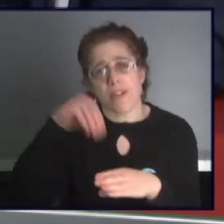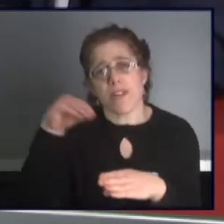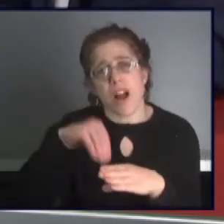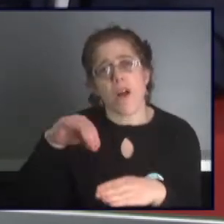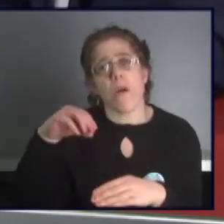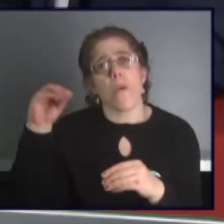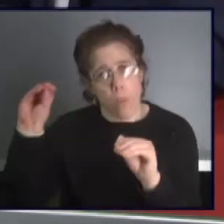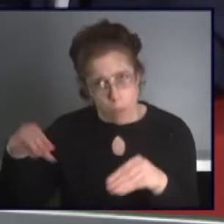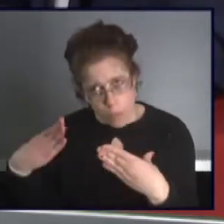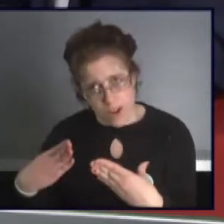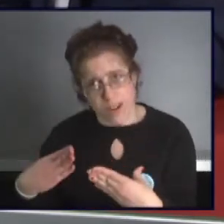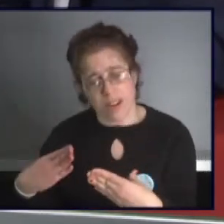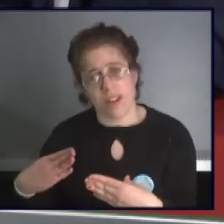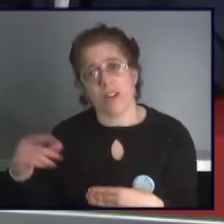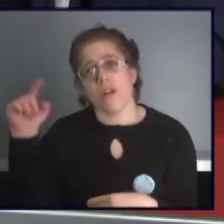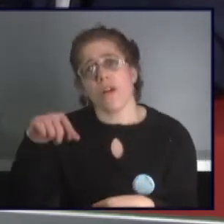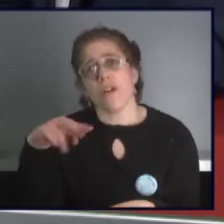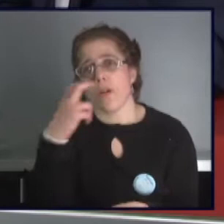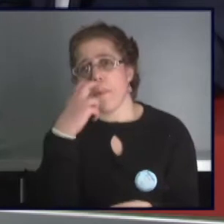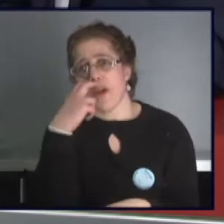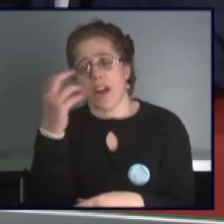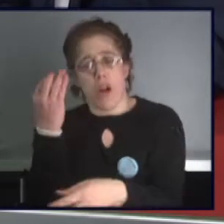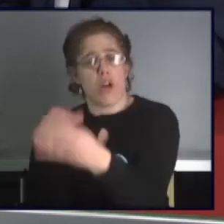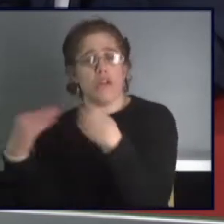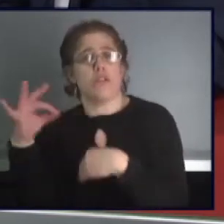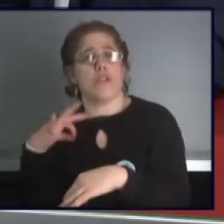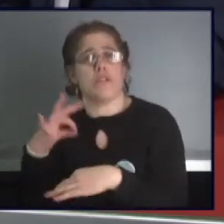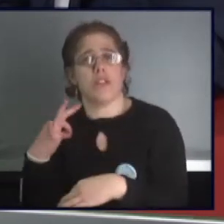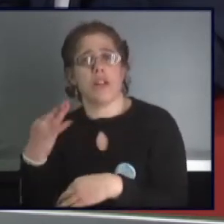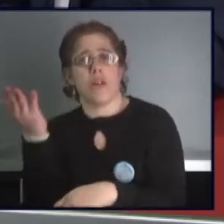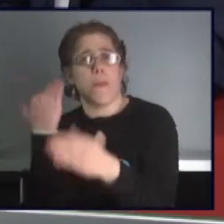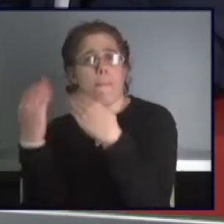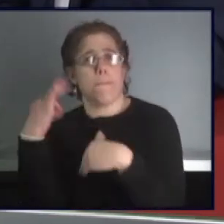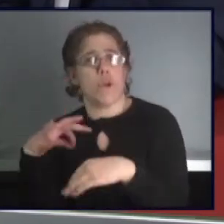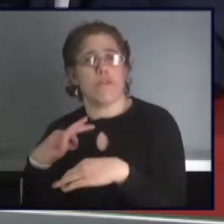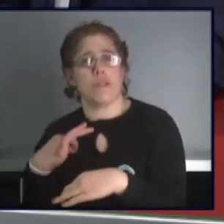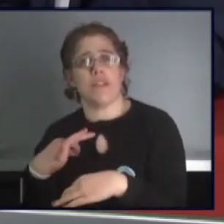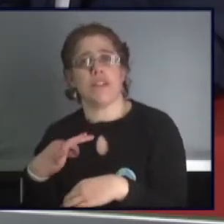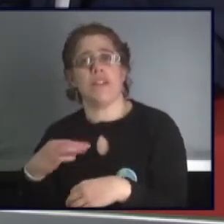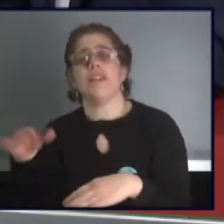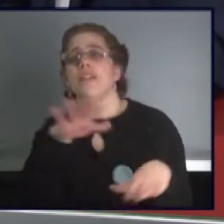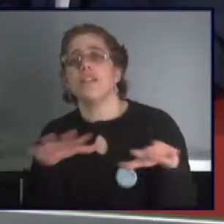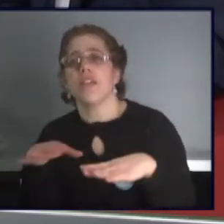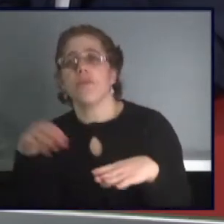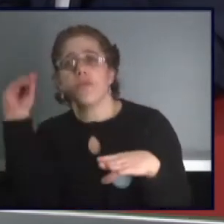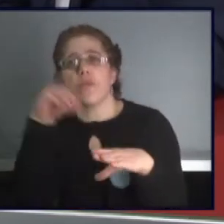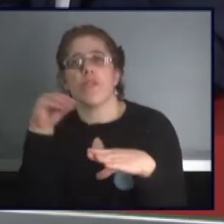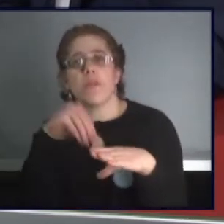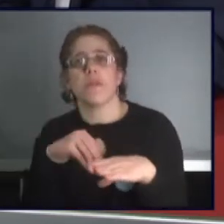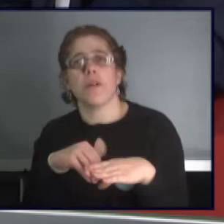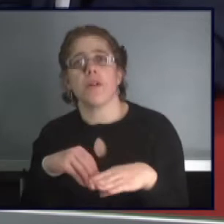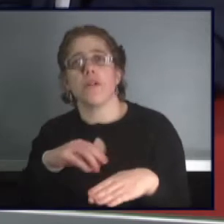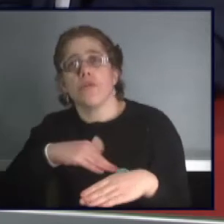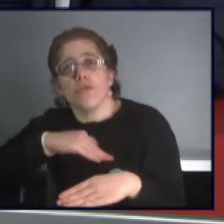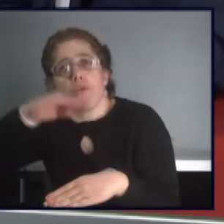decir nosotros arrancamos en el 2011 hicimos una elección que nos permitió superar